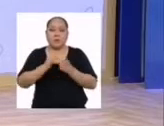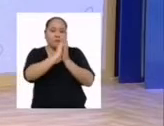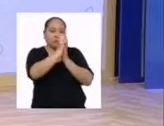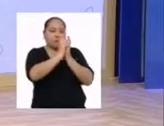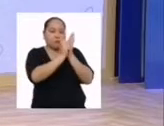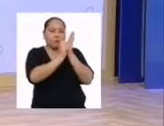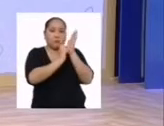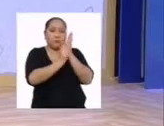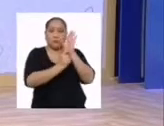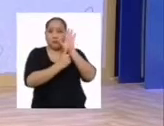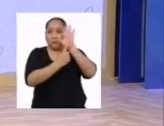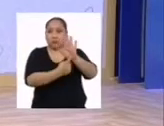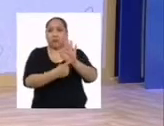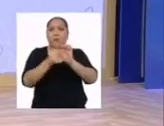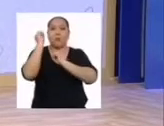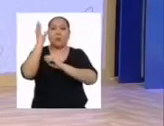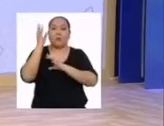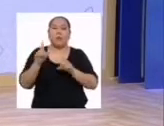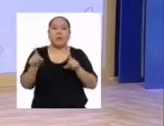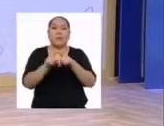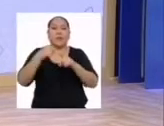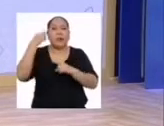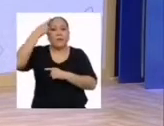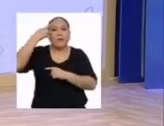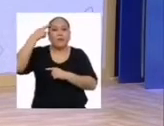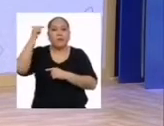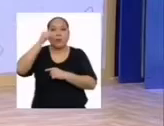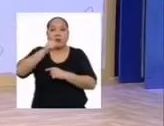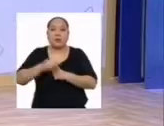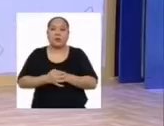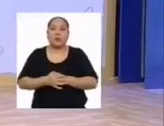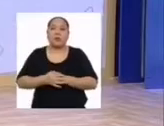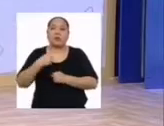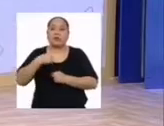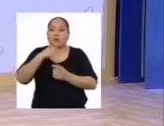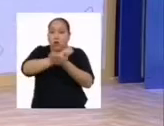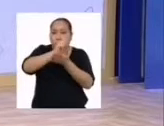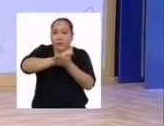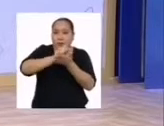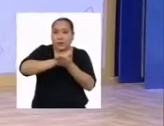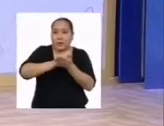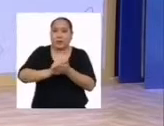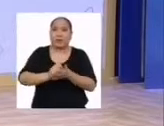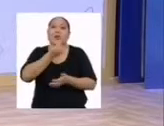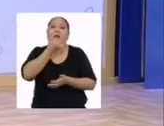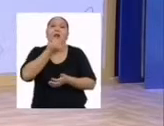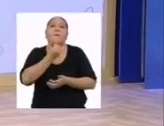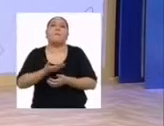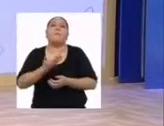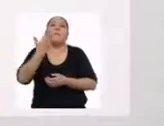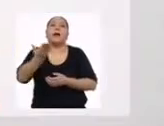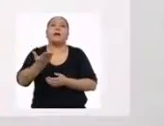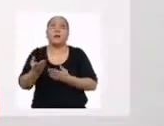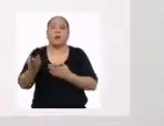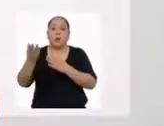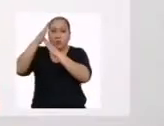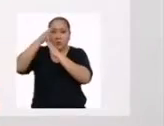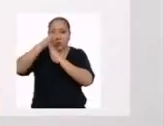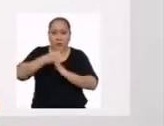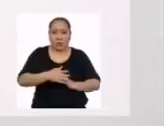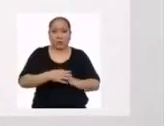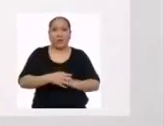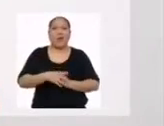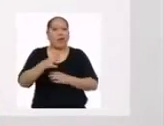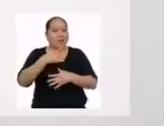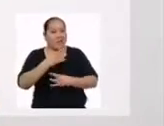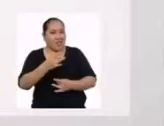podría también reflexionar sobre eso, porque lo que he escrito es sobre las consecuencias de la discriminación.